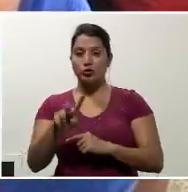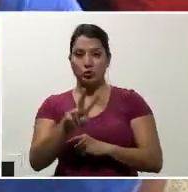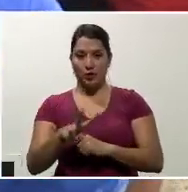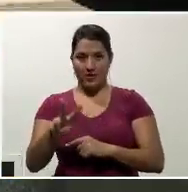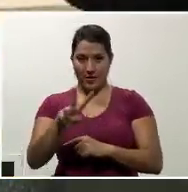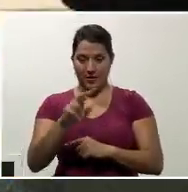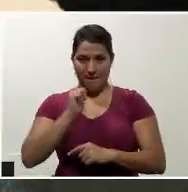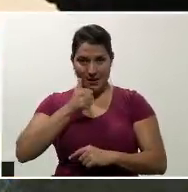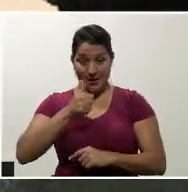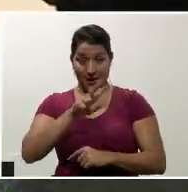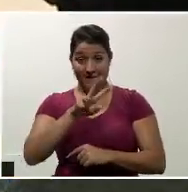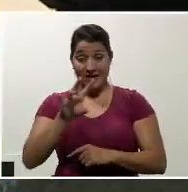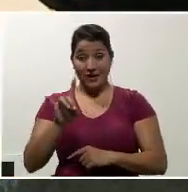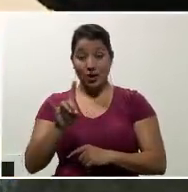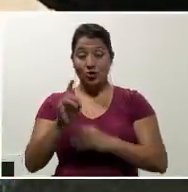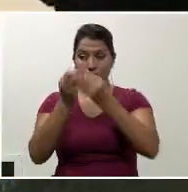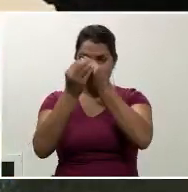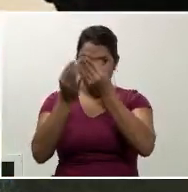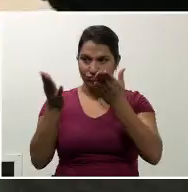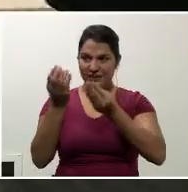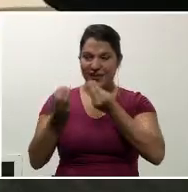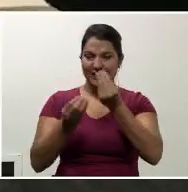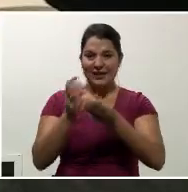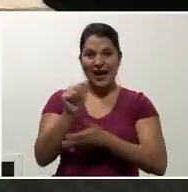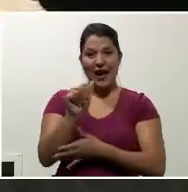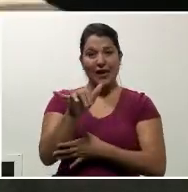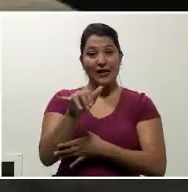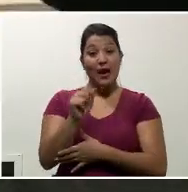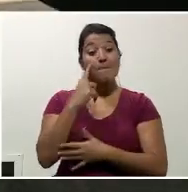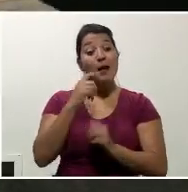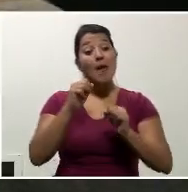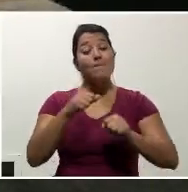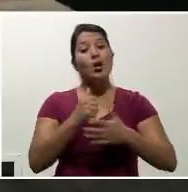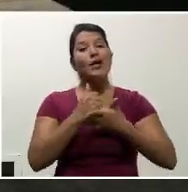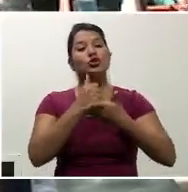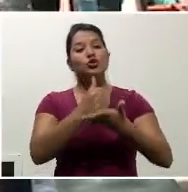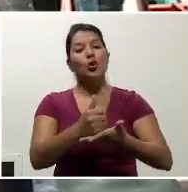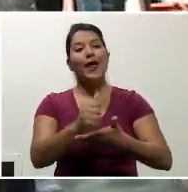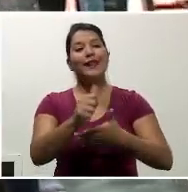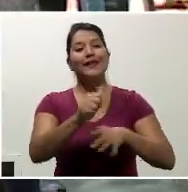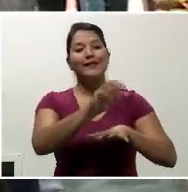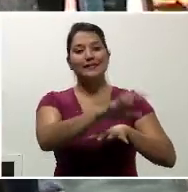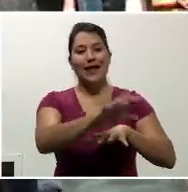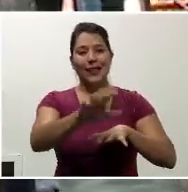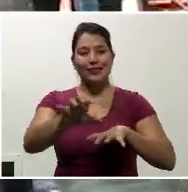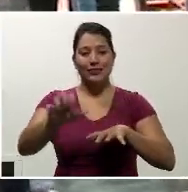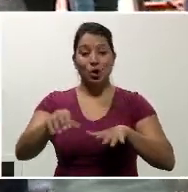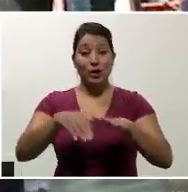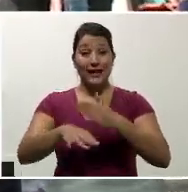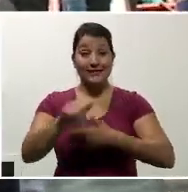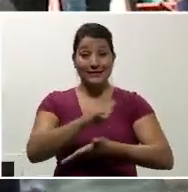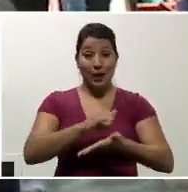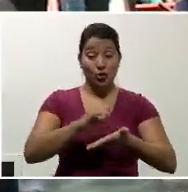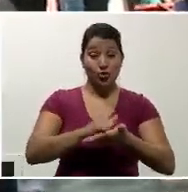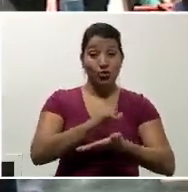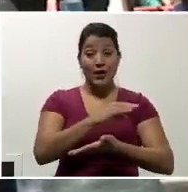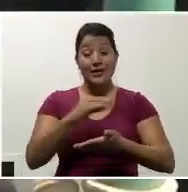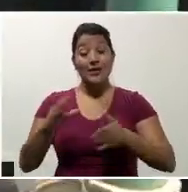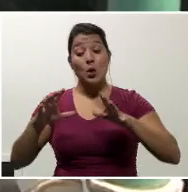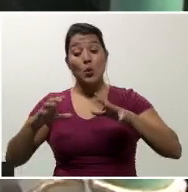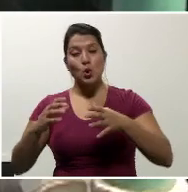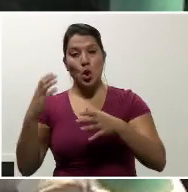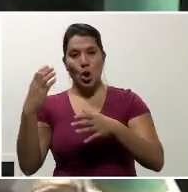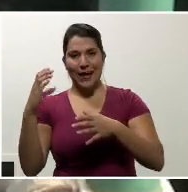que tomará para ayudar a la población de 10 cantones josefinos y de la Unión de Cartago a contar con el preciado